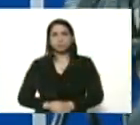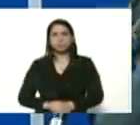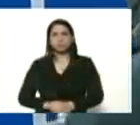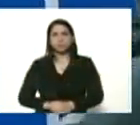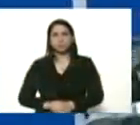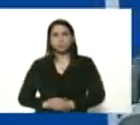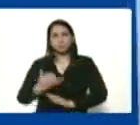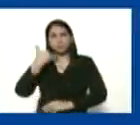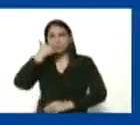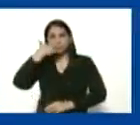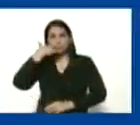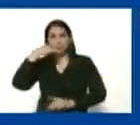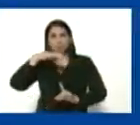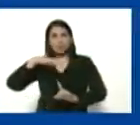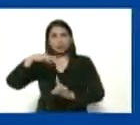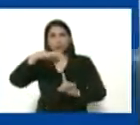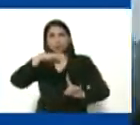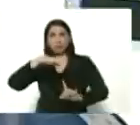Teléfonos satelitales.